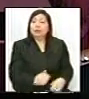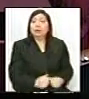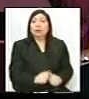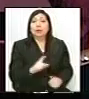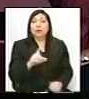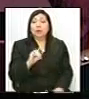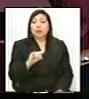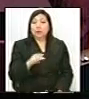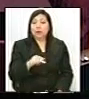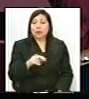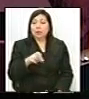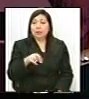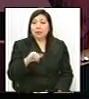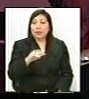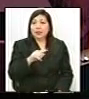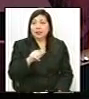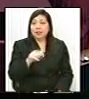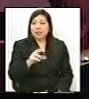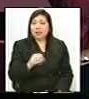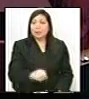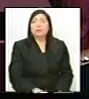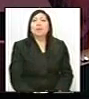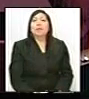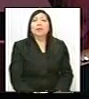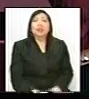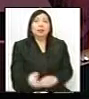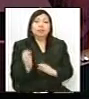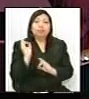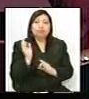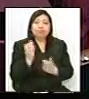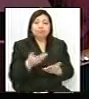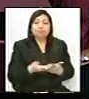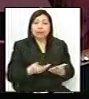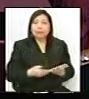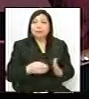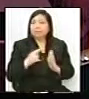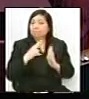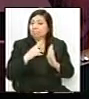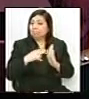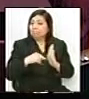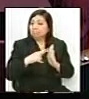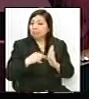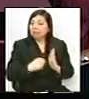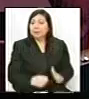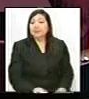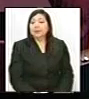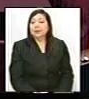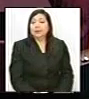Luna Pizarro, acá en el Palacio Legislativo, la exposición de pinturas